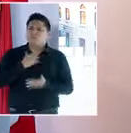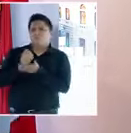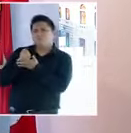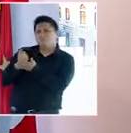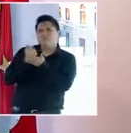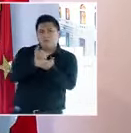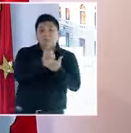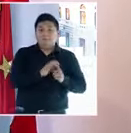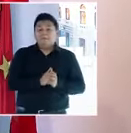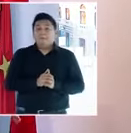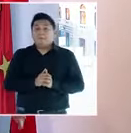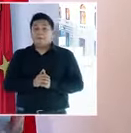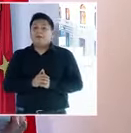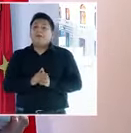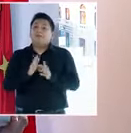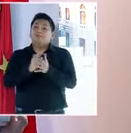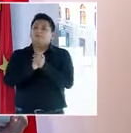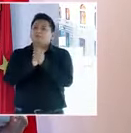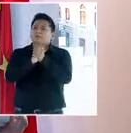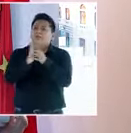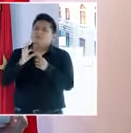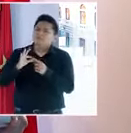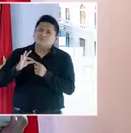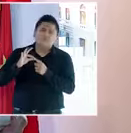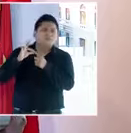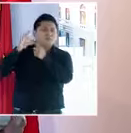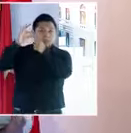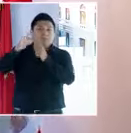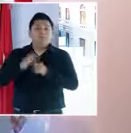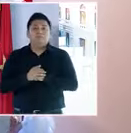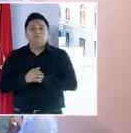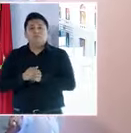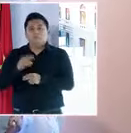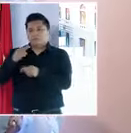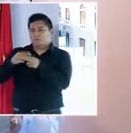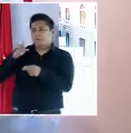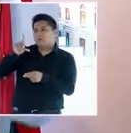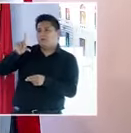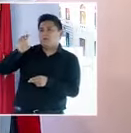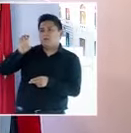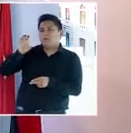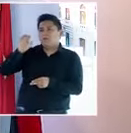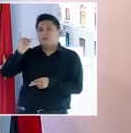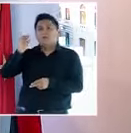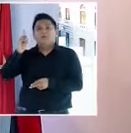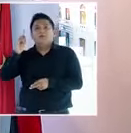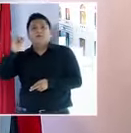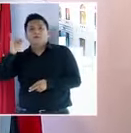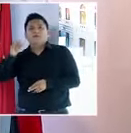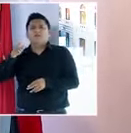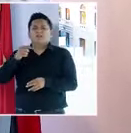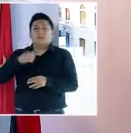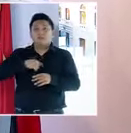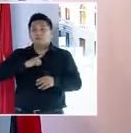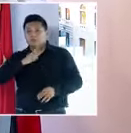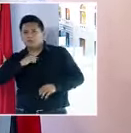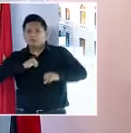de manera muy especial a Lady Ortiz Contreras, gestora social